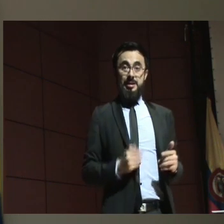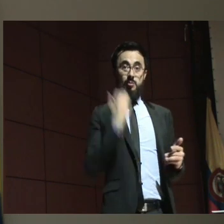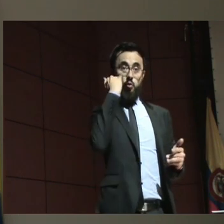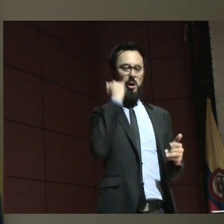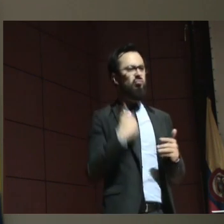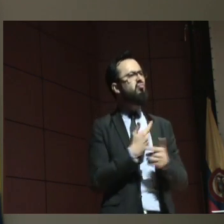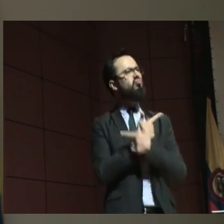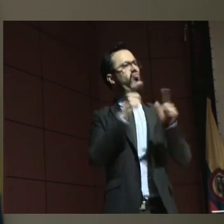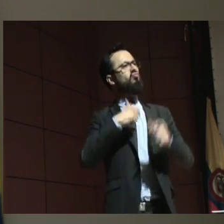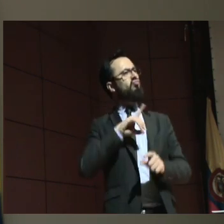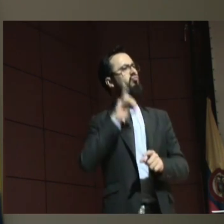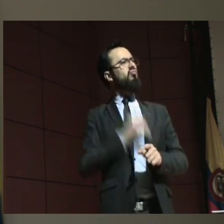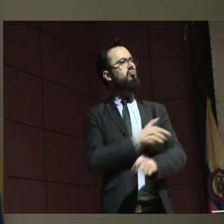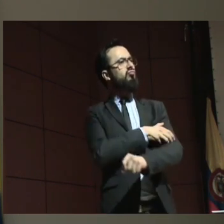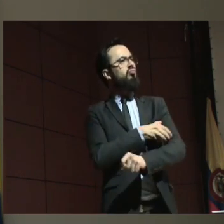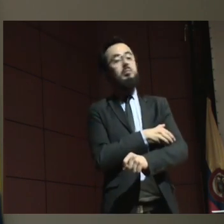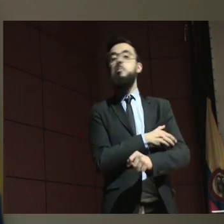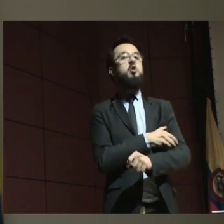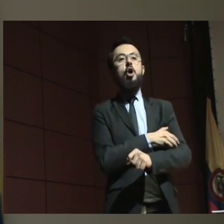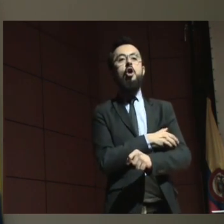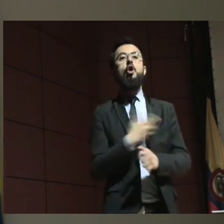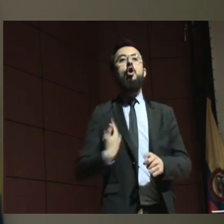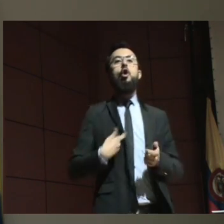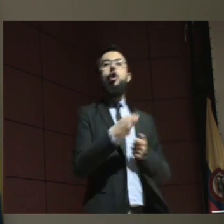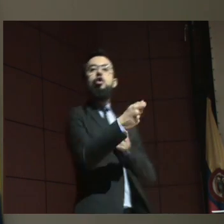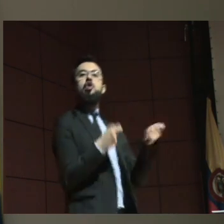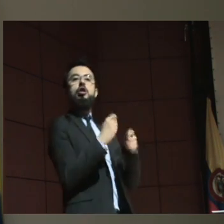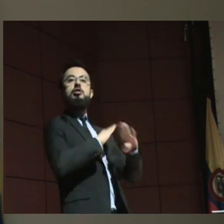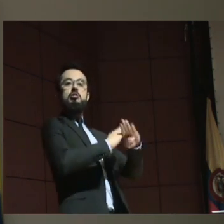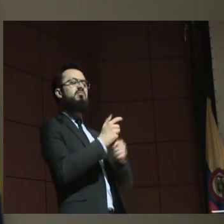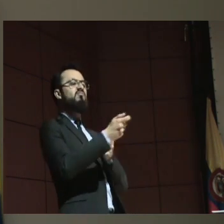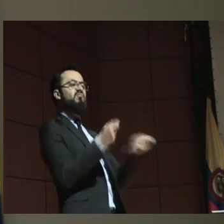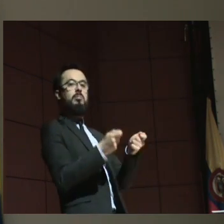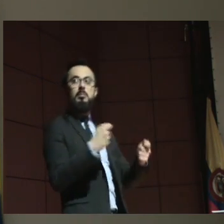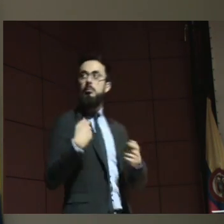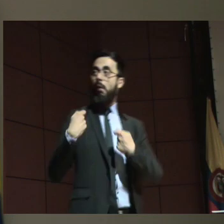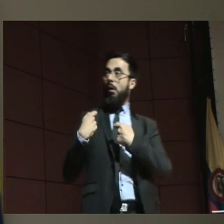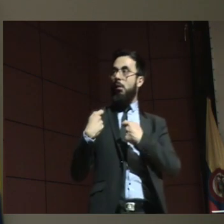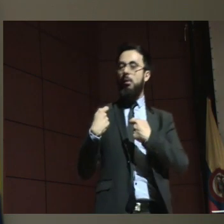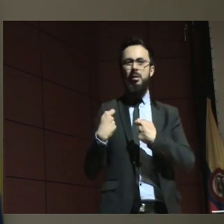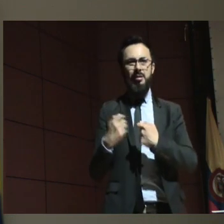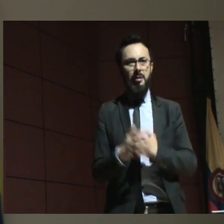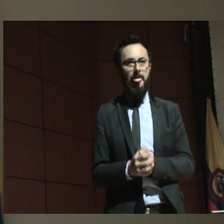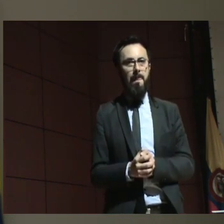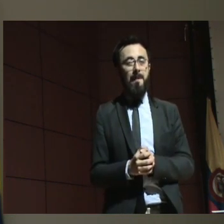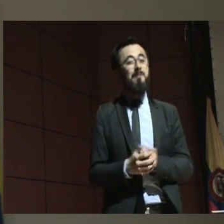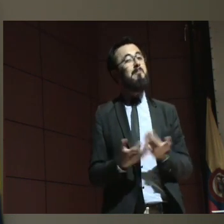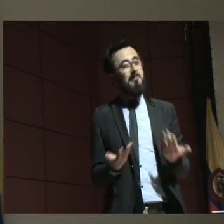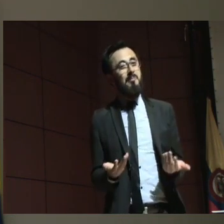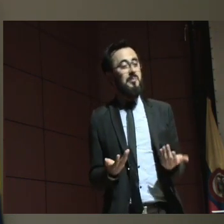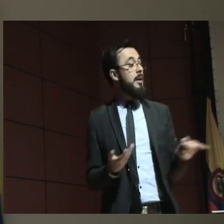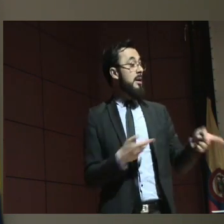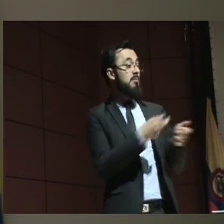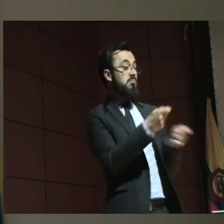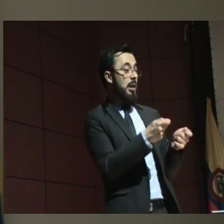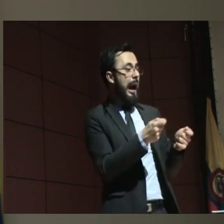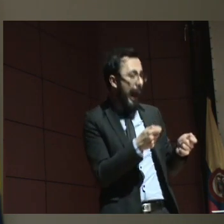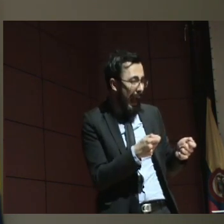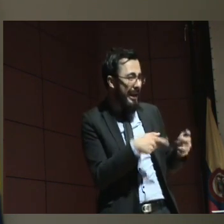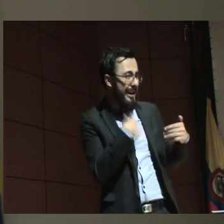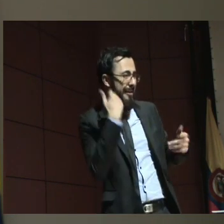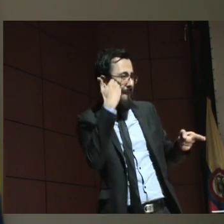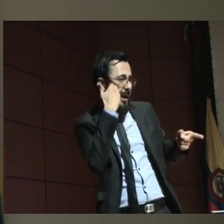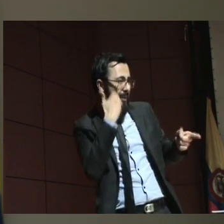de su sexualidad y de su reproducción. Porque es por medio del control de la sexualidad de las mujeres con discapacidad que decimos no queremos tener más personas con